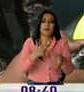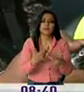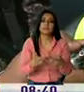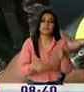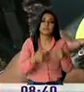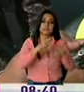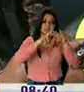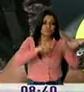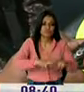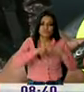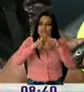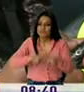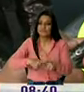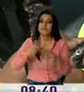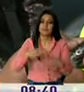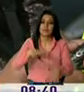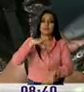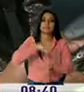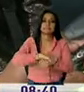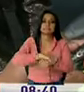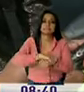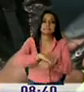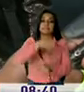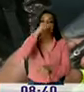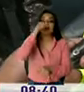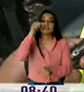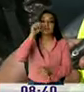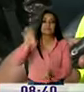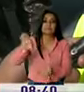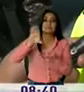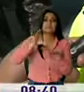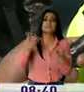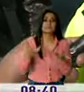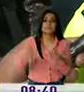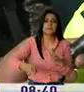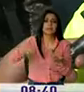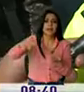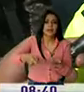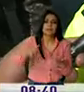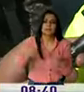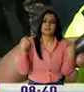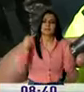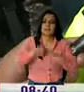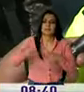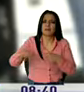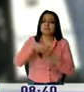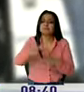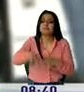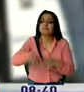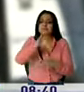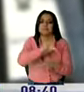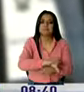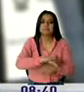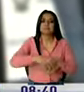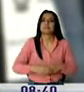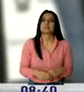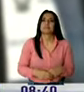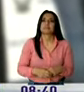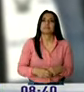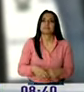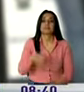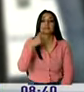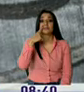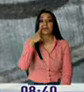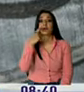la aprehensión de los ciudadanos. La droga fue encontrada en una maleta que poseía uno de los ciudadanos. Entre los detenidos hay un hombre de